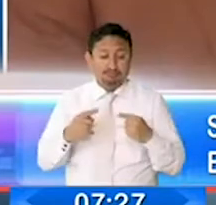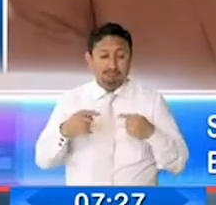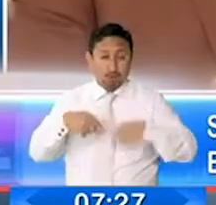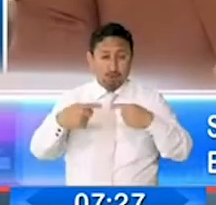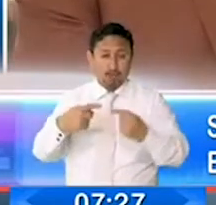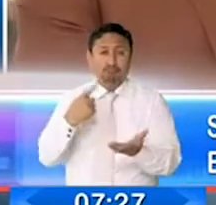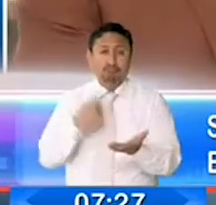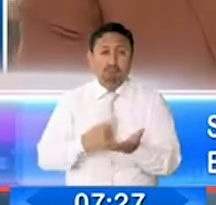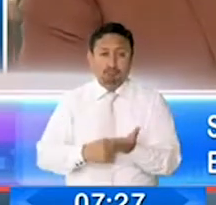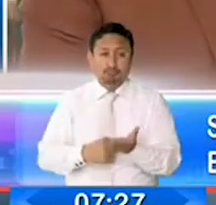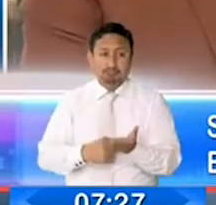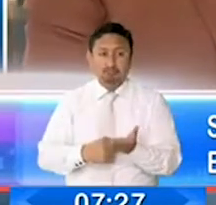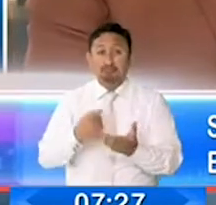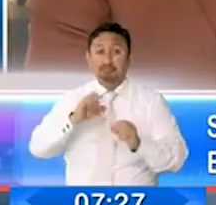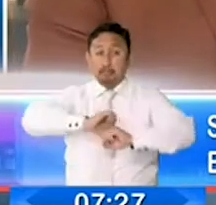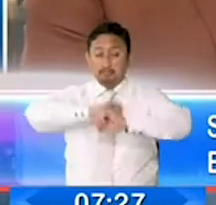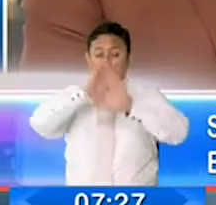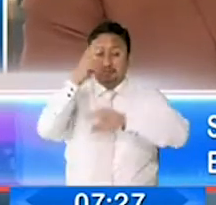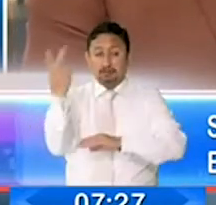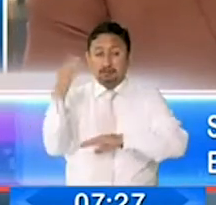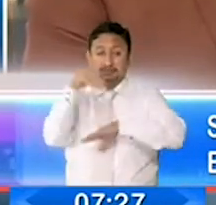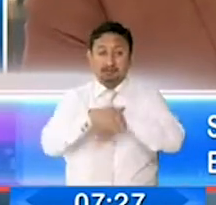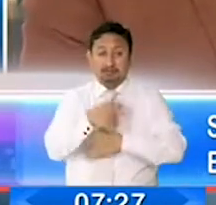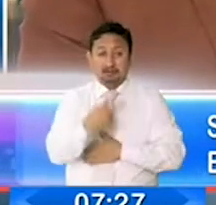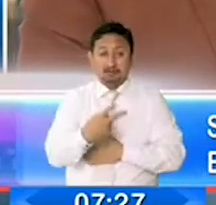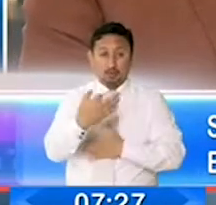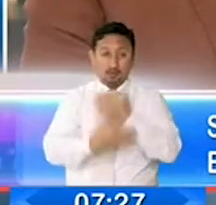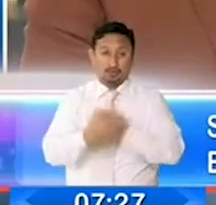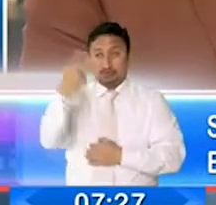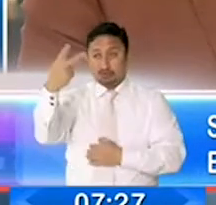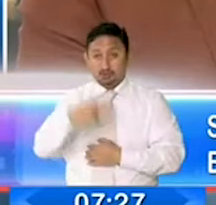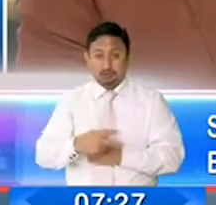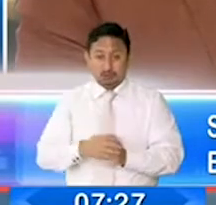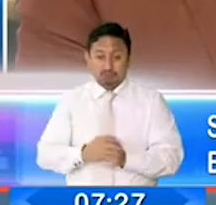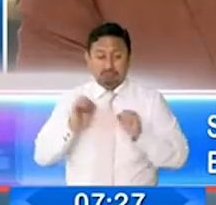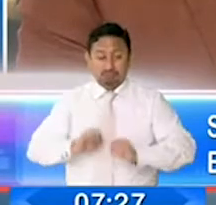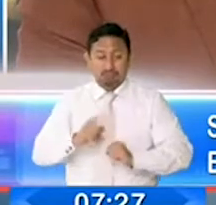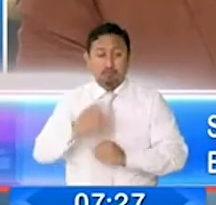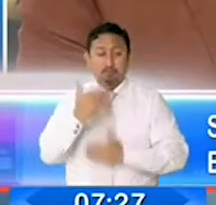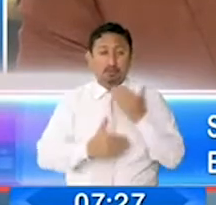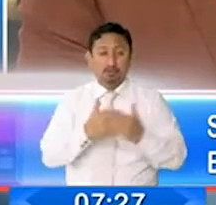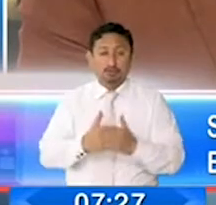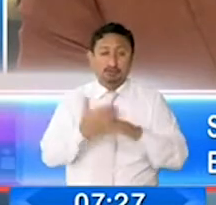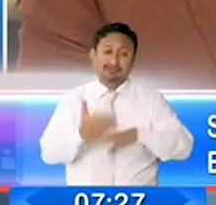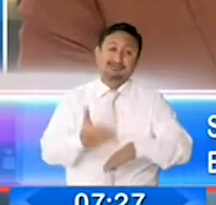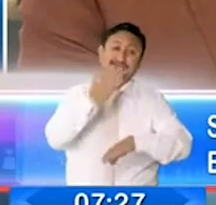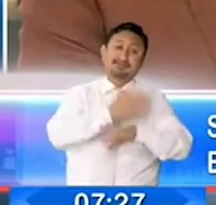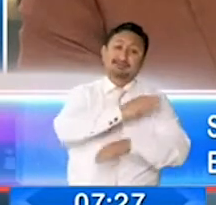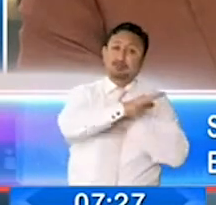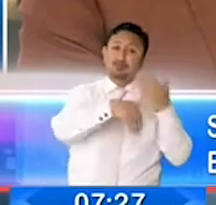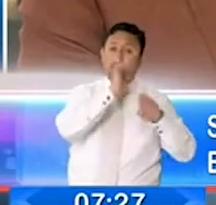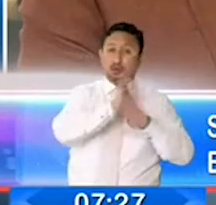días. Generalmente 2 audiencias de la mañana, 2 audiencias de la tarde. Despachamos causas, procesos que vienen de todo el